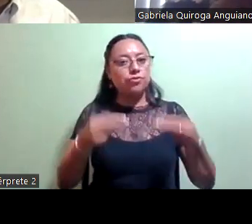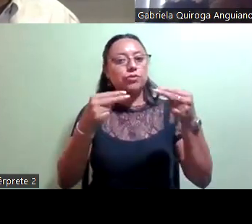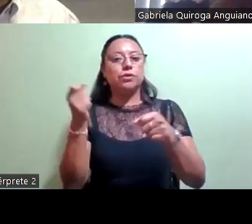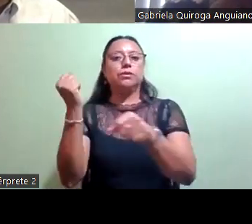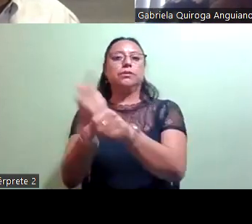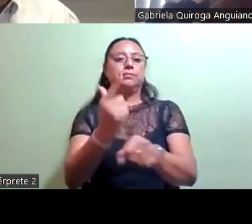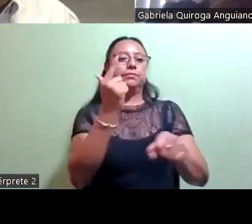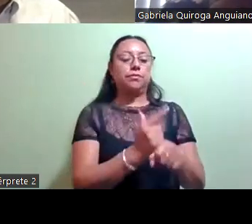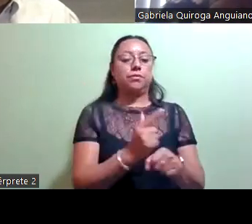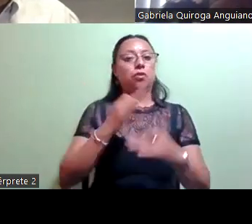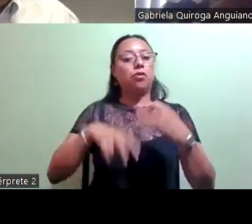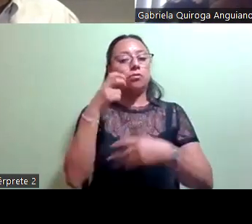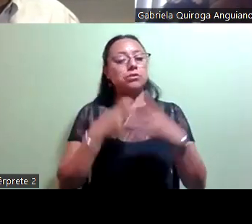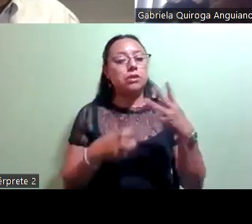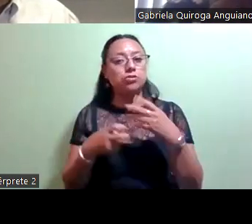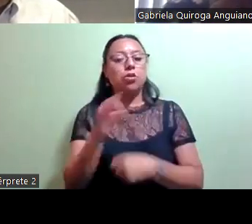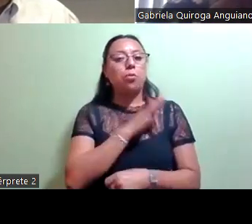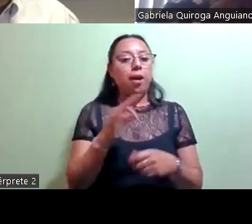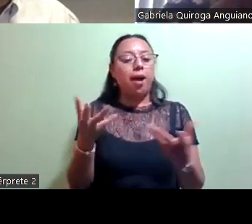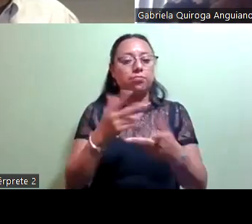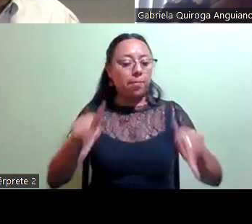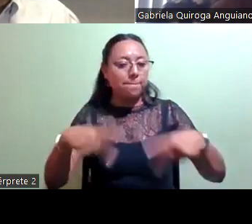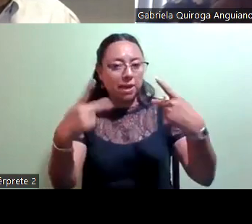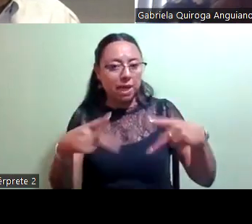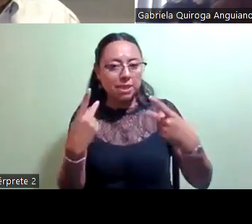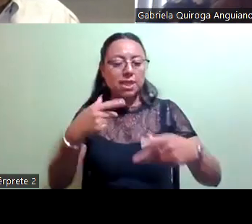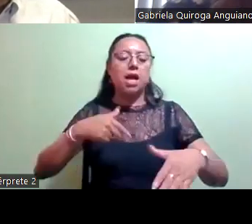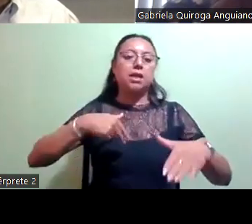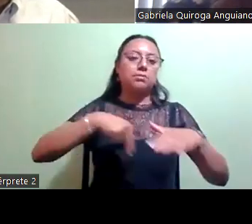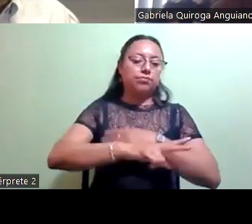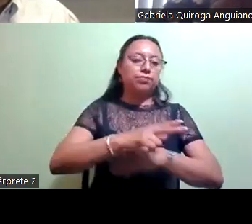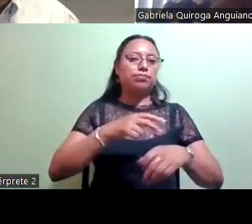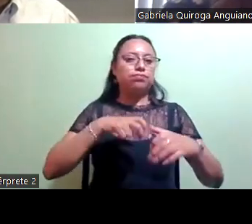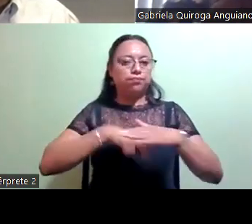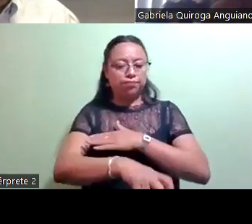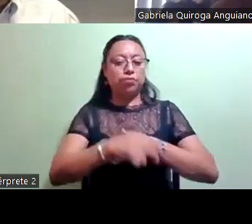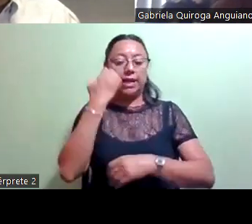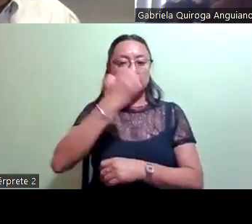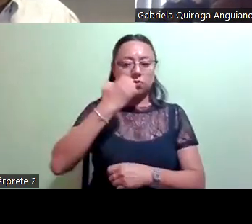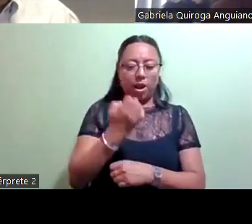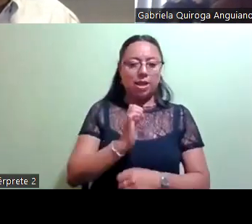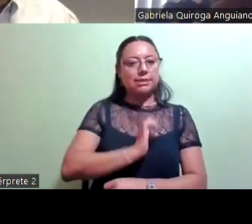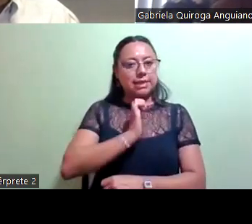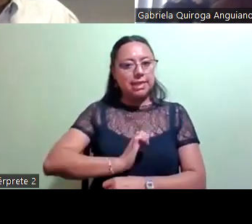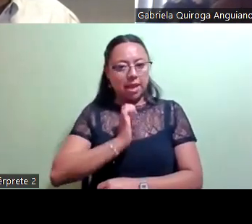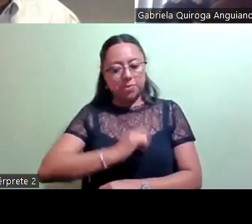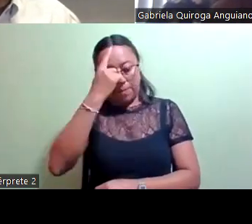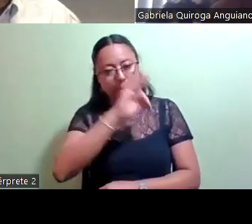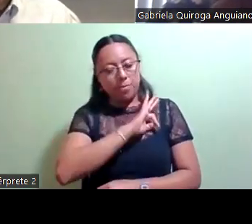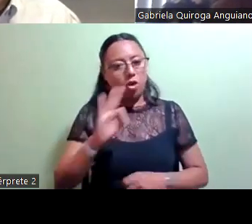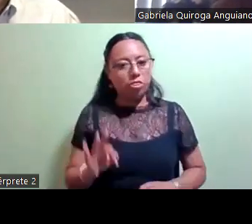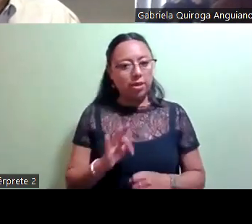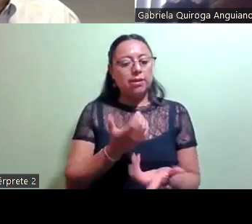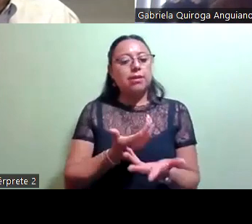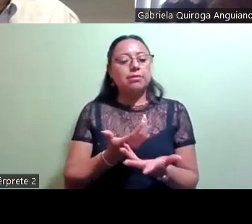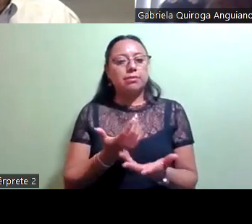identificados, los cuales se dediquen a la venta, pensión y escuelas de adiestramiento a fin de detectar posibles